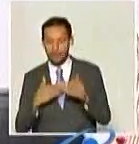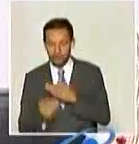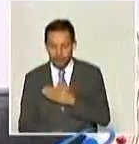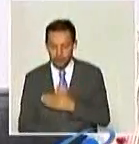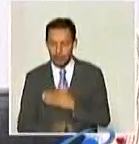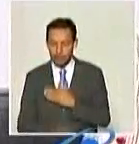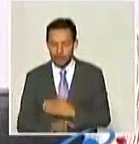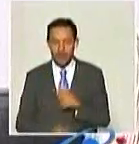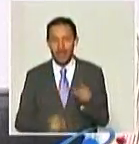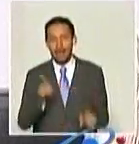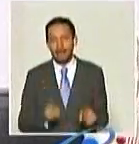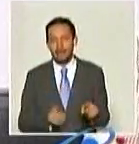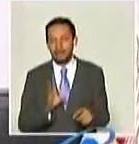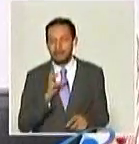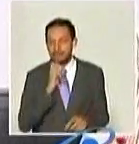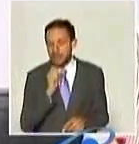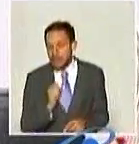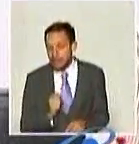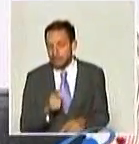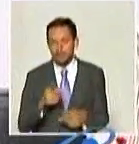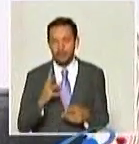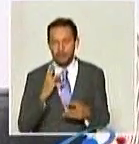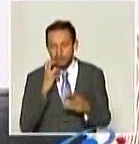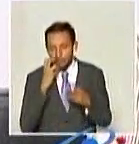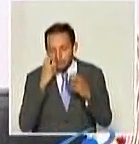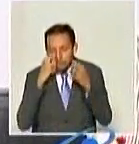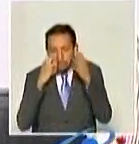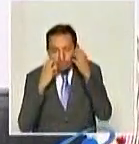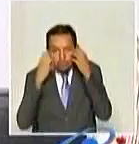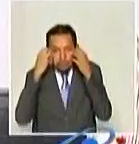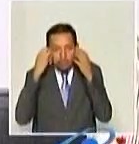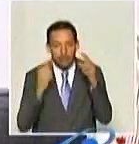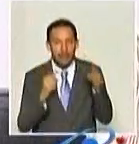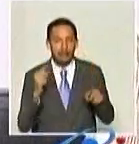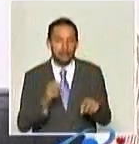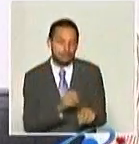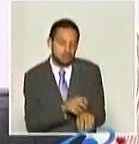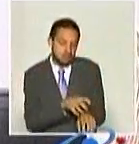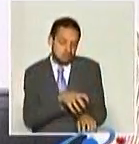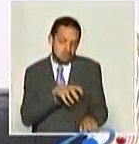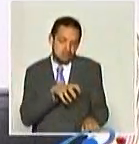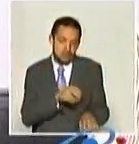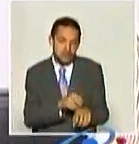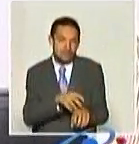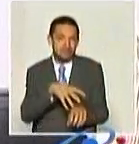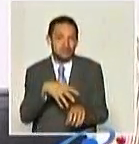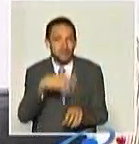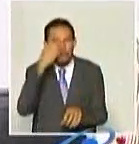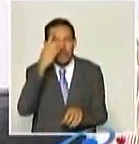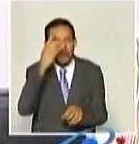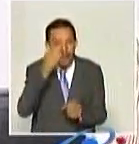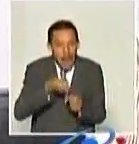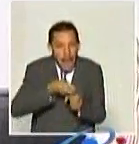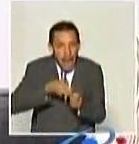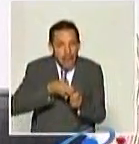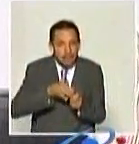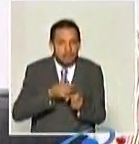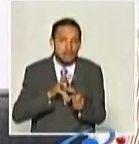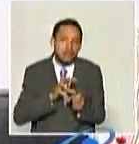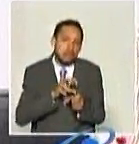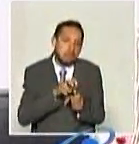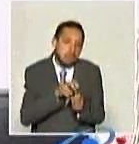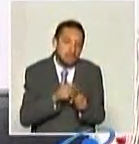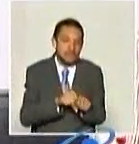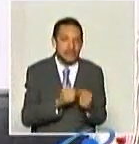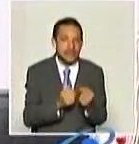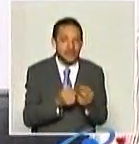lleva al envejecimiento prematuro, que es la que lleva a los fenómenos de tipo inflamatorio, a los fenómenos de tipo infeccioso, a los fenómenos de